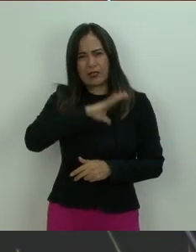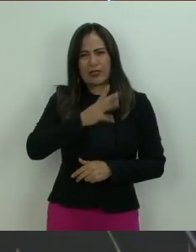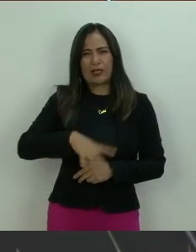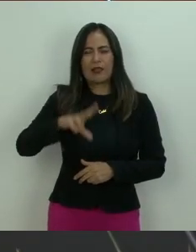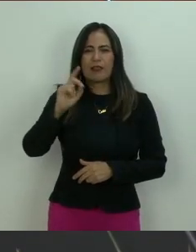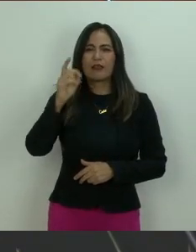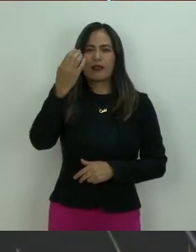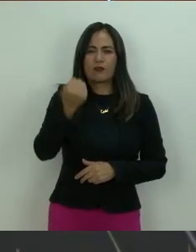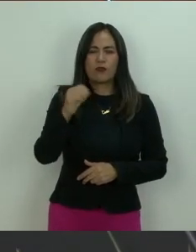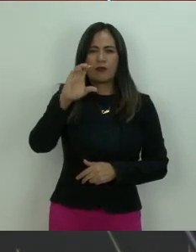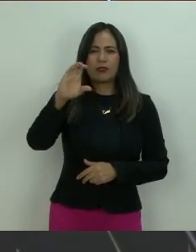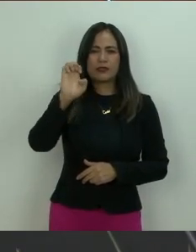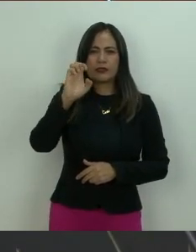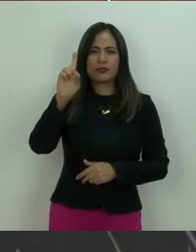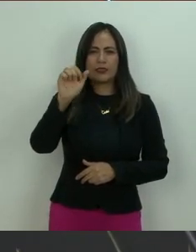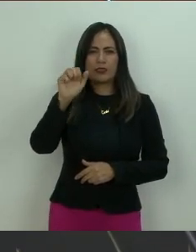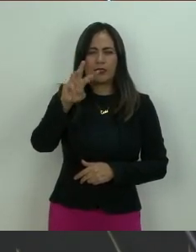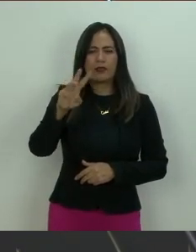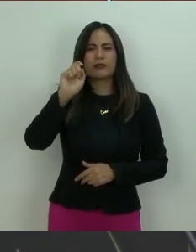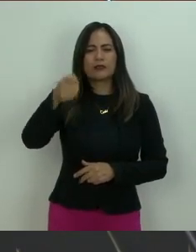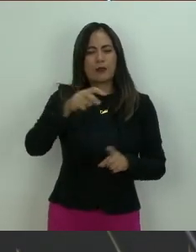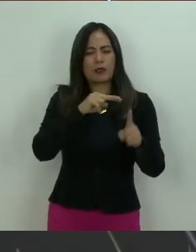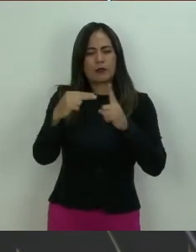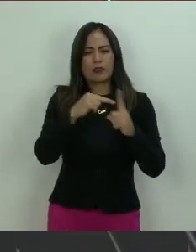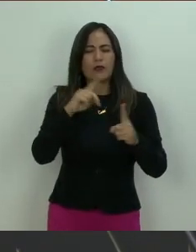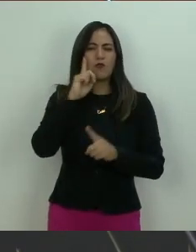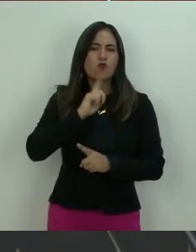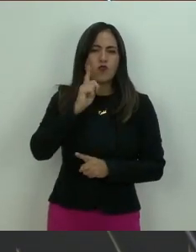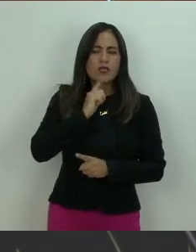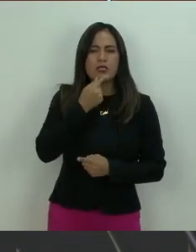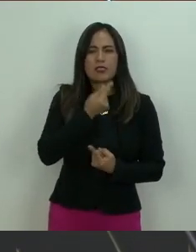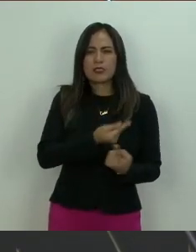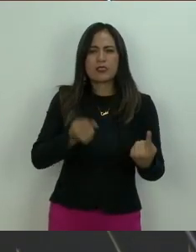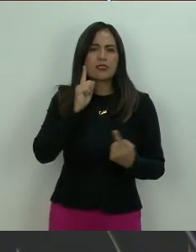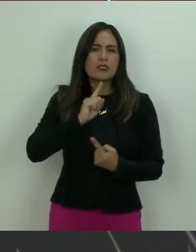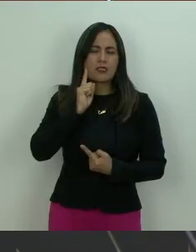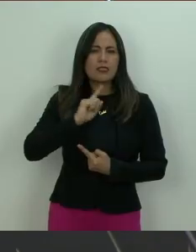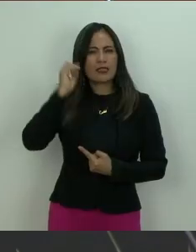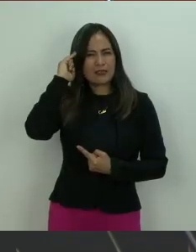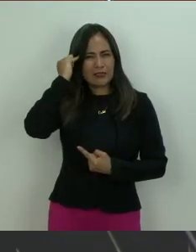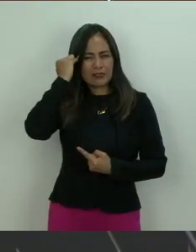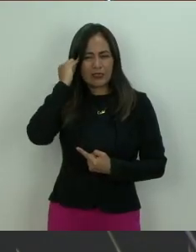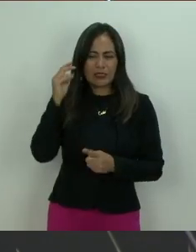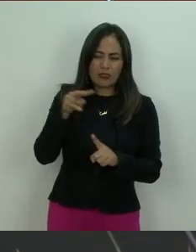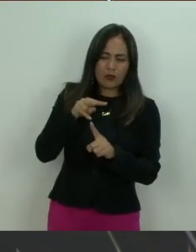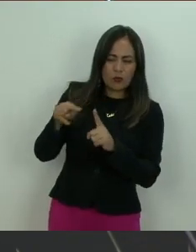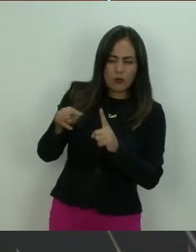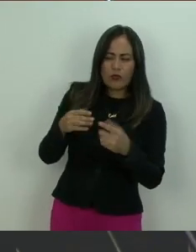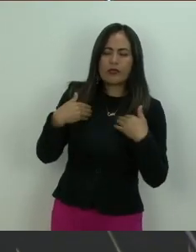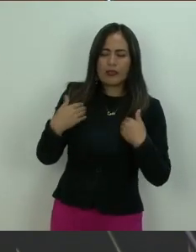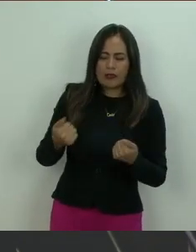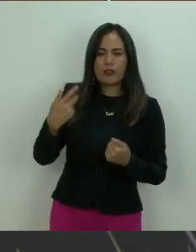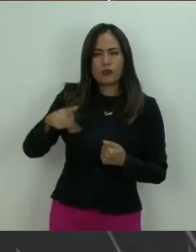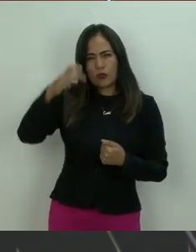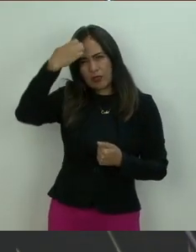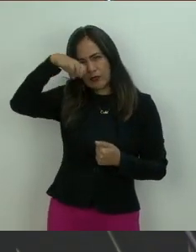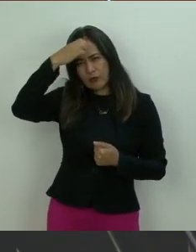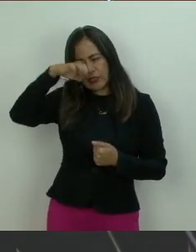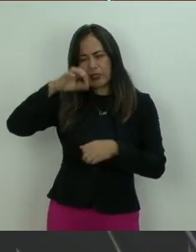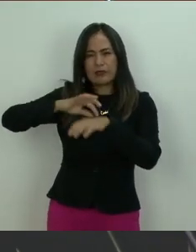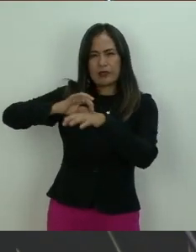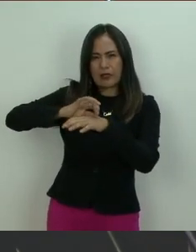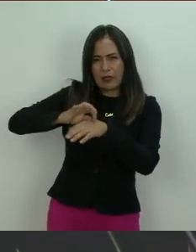de la CEDAW, considerar la perspectiva de las mujeres y niñas indígenas supone comprender la diferencia entre sus experiencias,